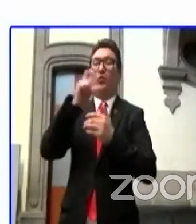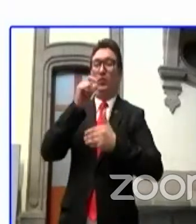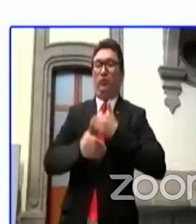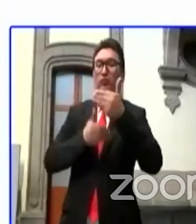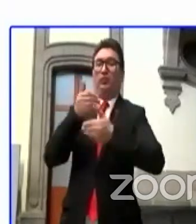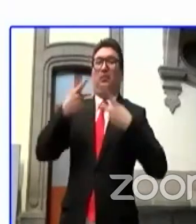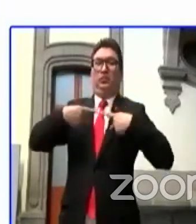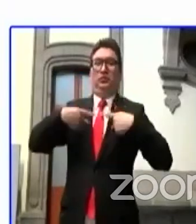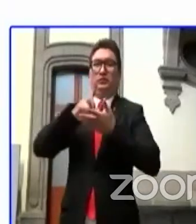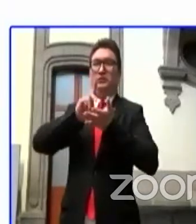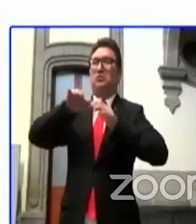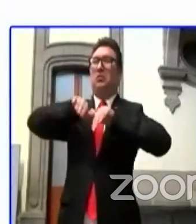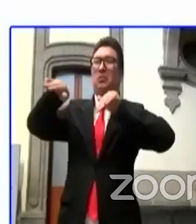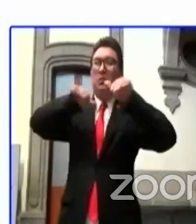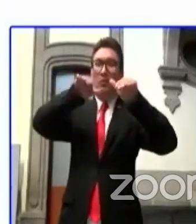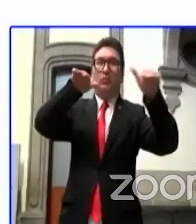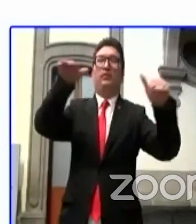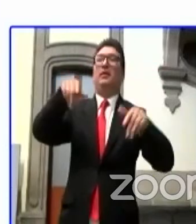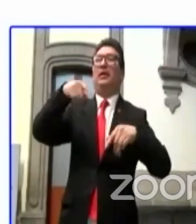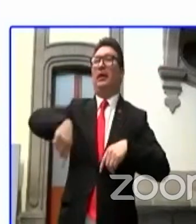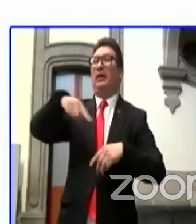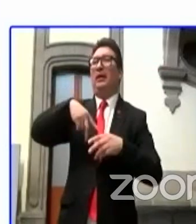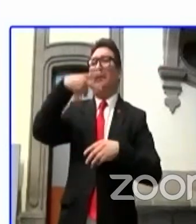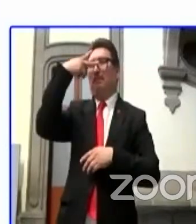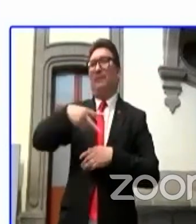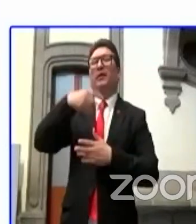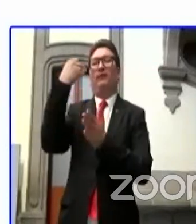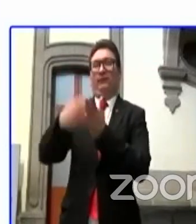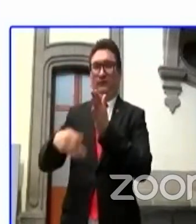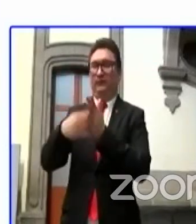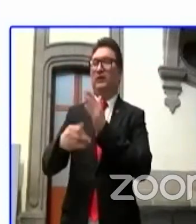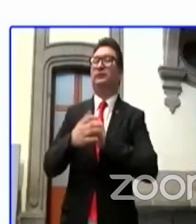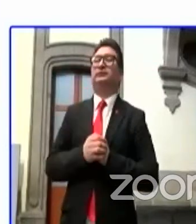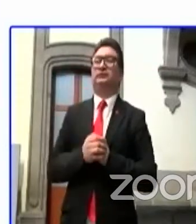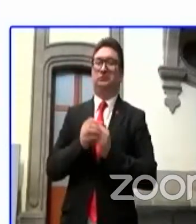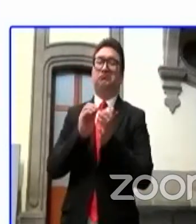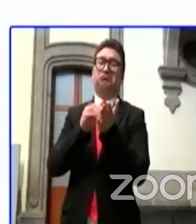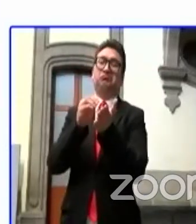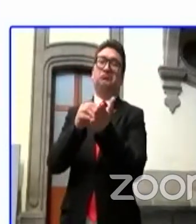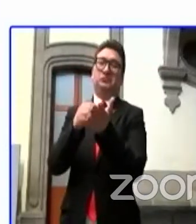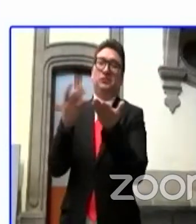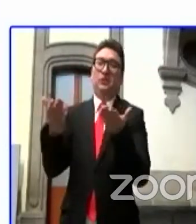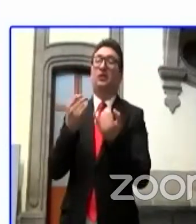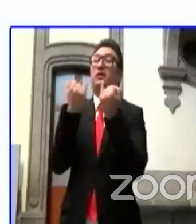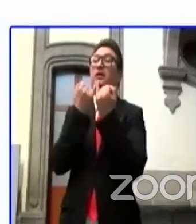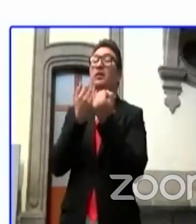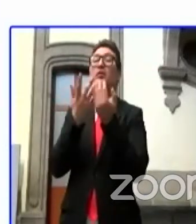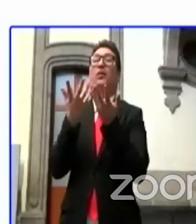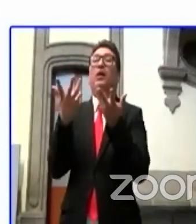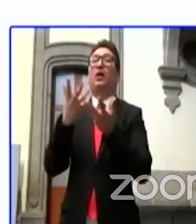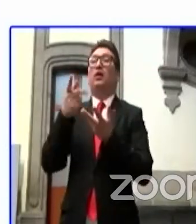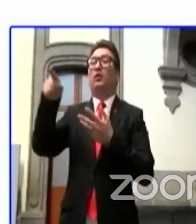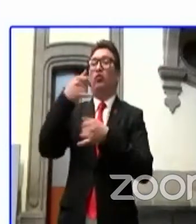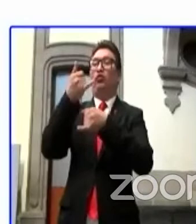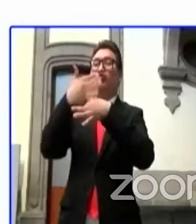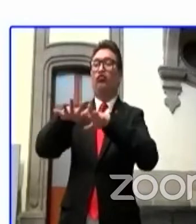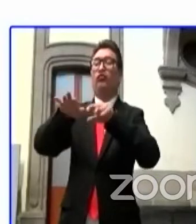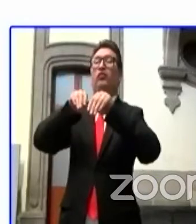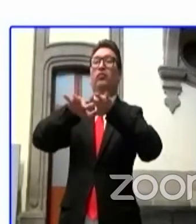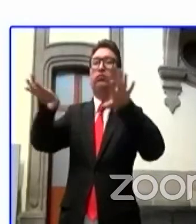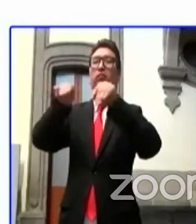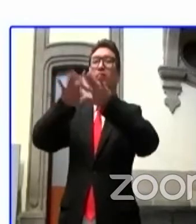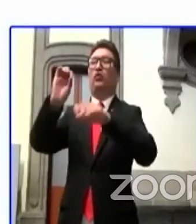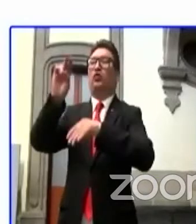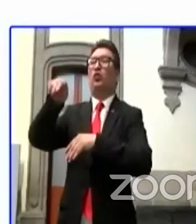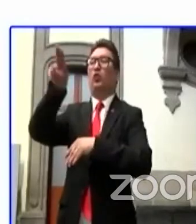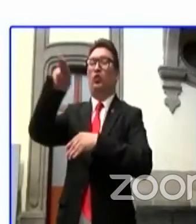consulta aún ausente en nuestro país, y la integración objetiva y crítica de los informes periódicos de la